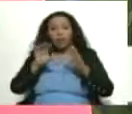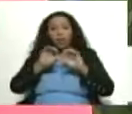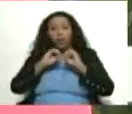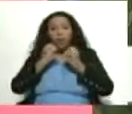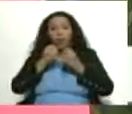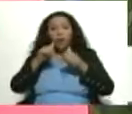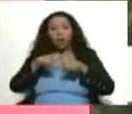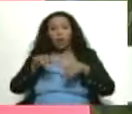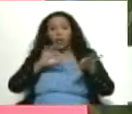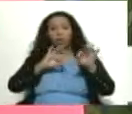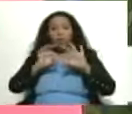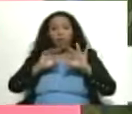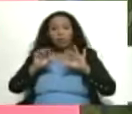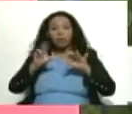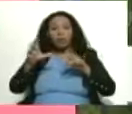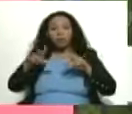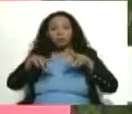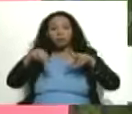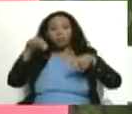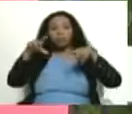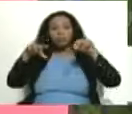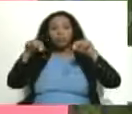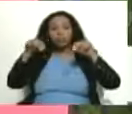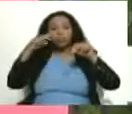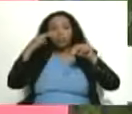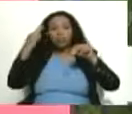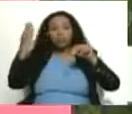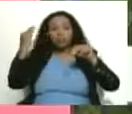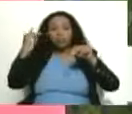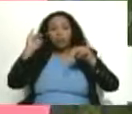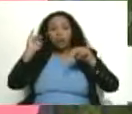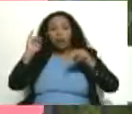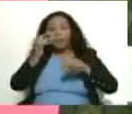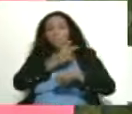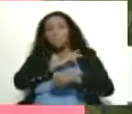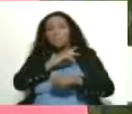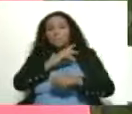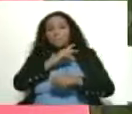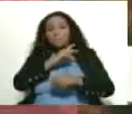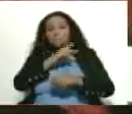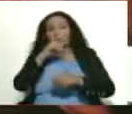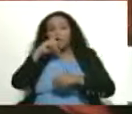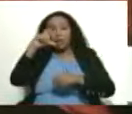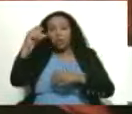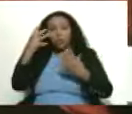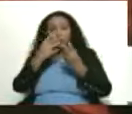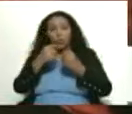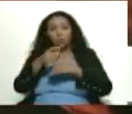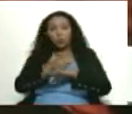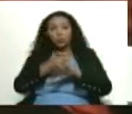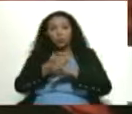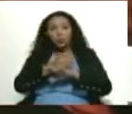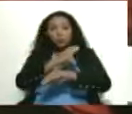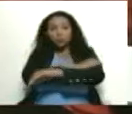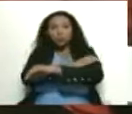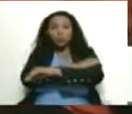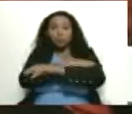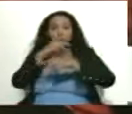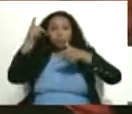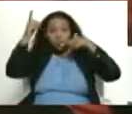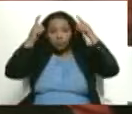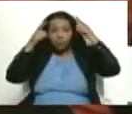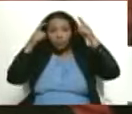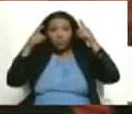del Teatro Teresa Carreño, el jefe de Estado Nicolás Maduro, junto a los gobernadores de oposición, los gobernadores del chavismo, los